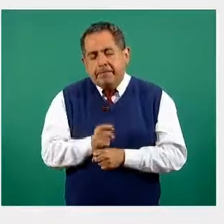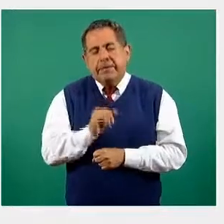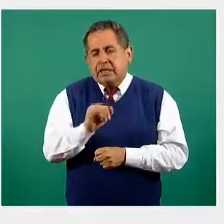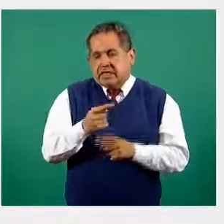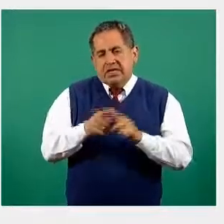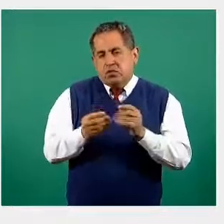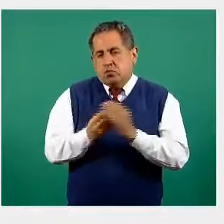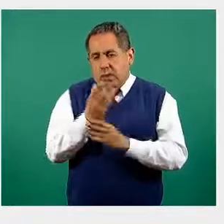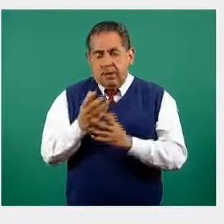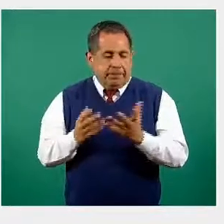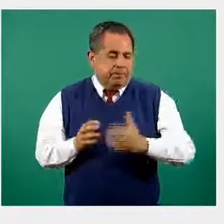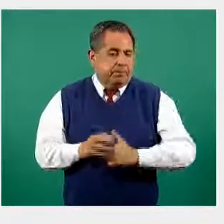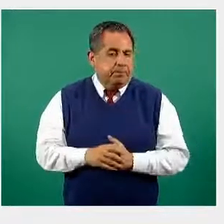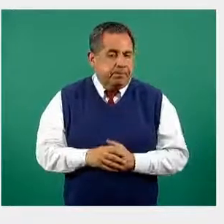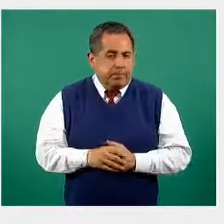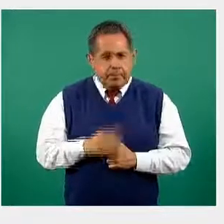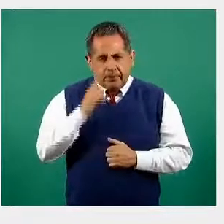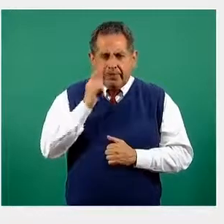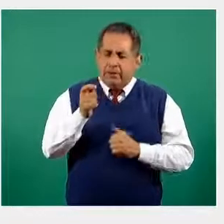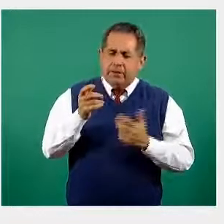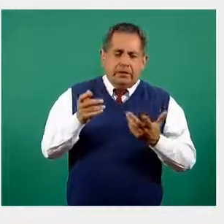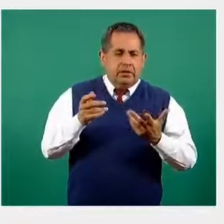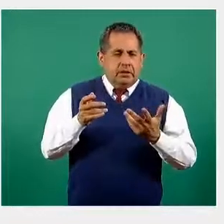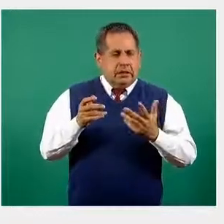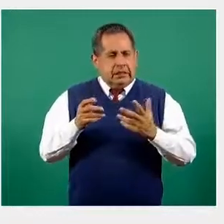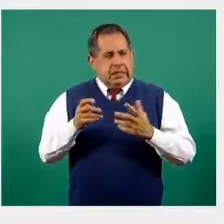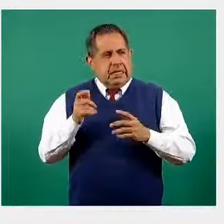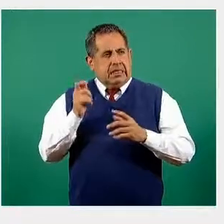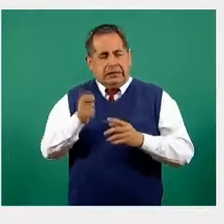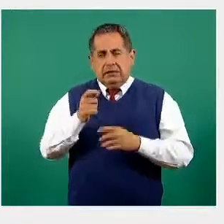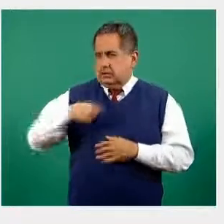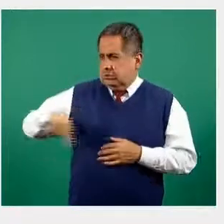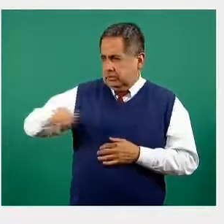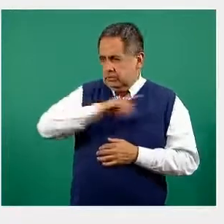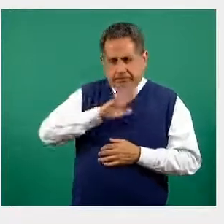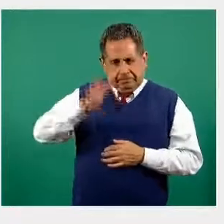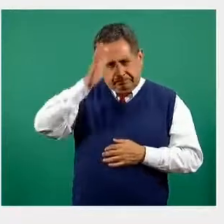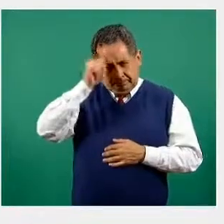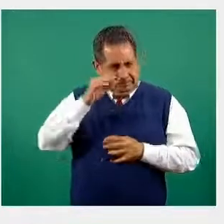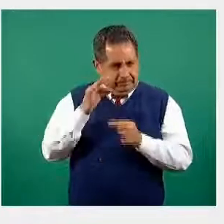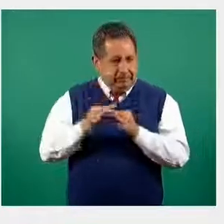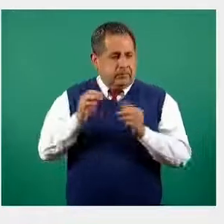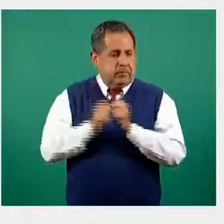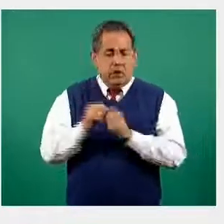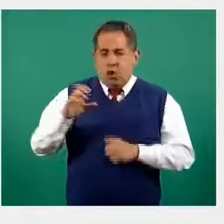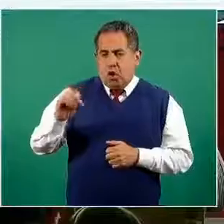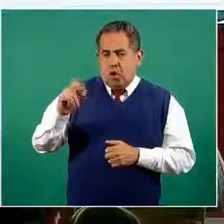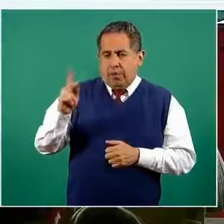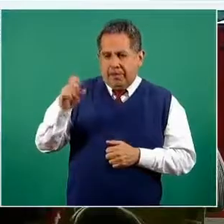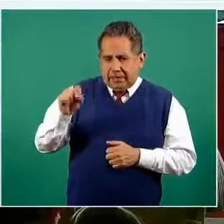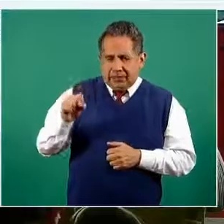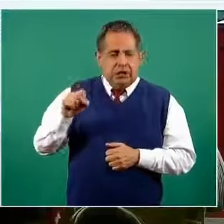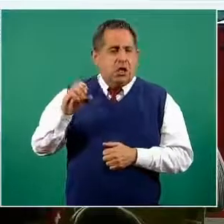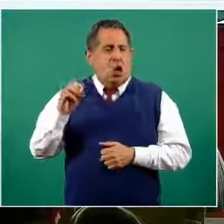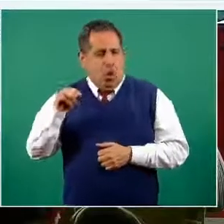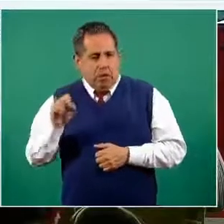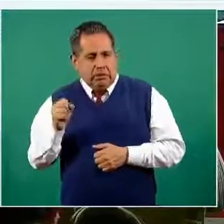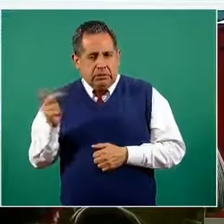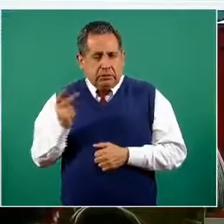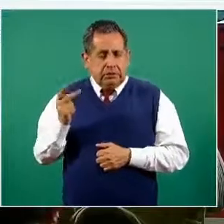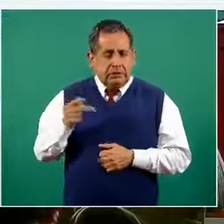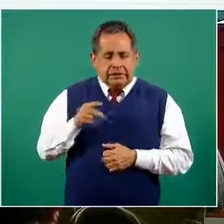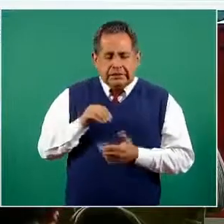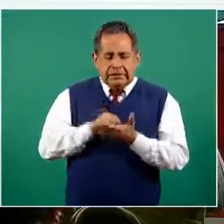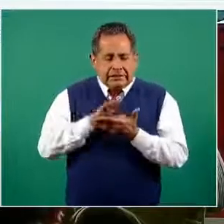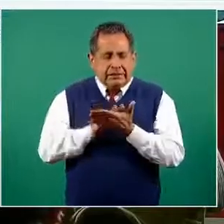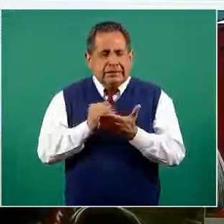no es una definición concreta, pero hemos acordado por medio de la OPS y de la OMS de definir un